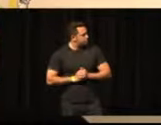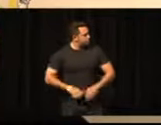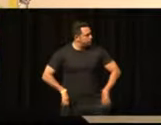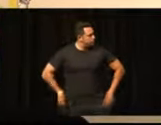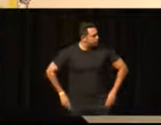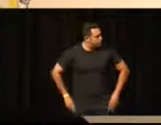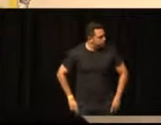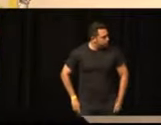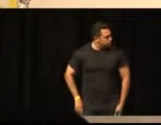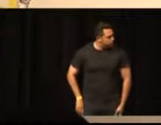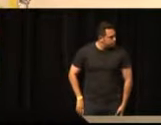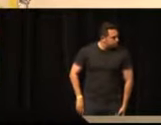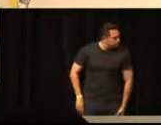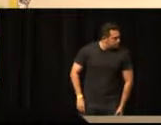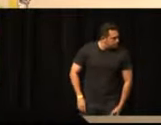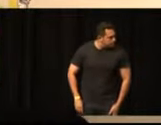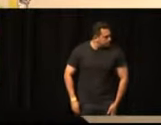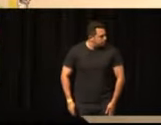¿Débora?